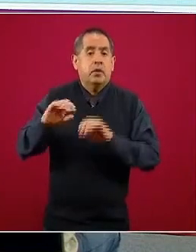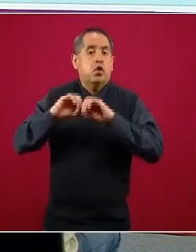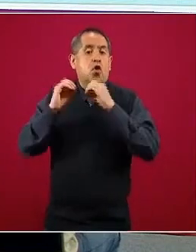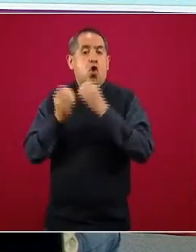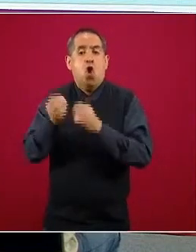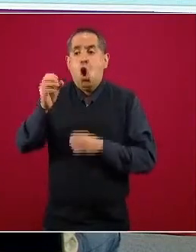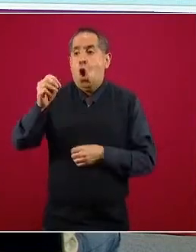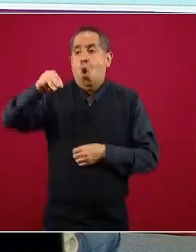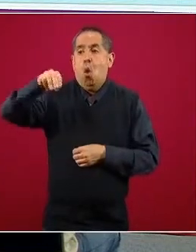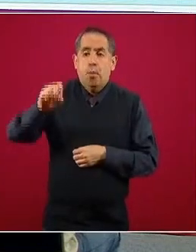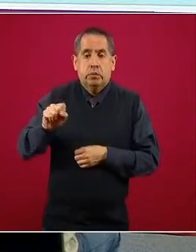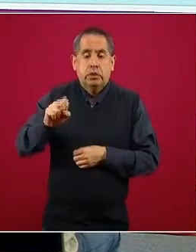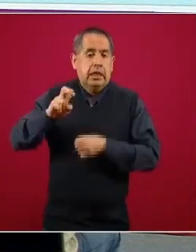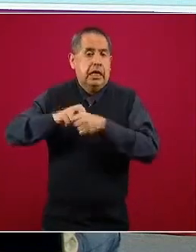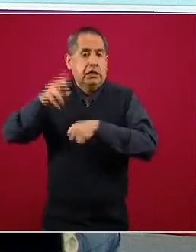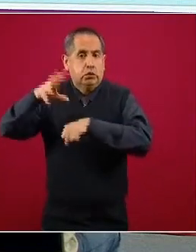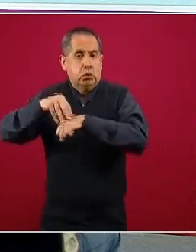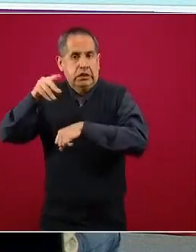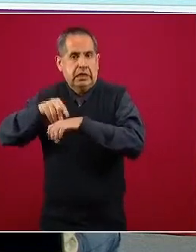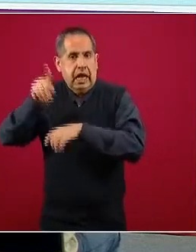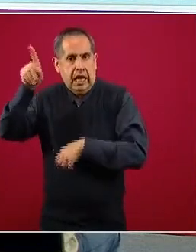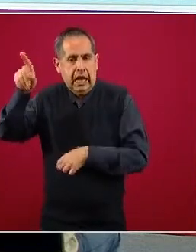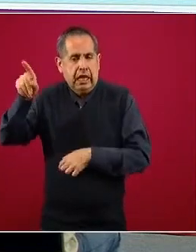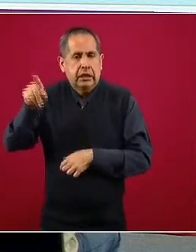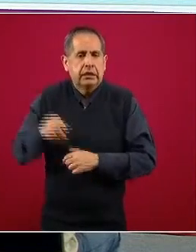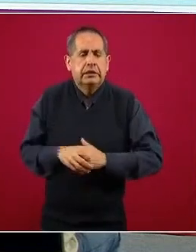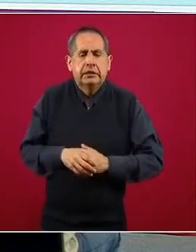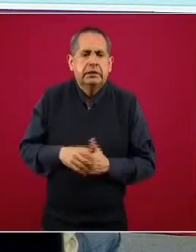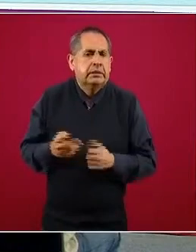Mundial de la Salud en Ginebra, Suiza,